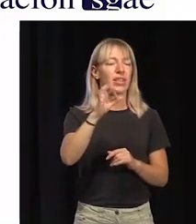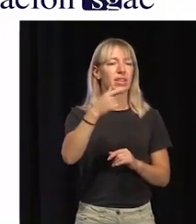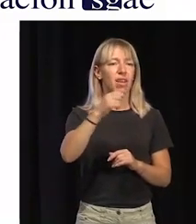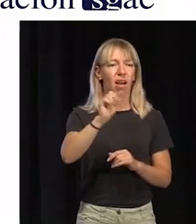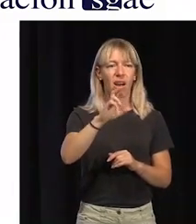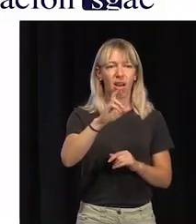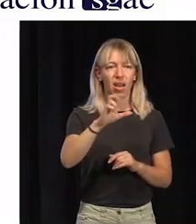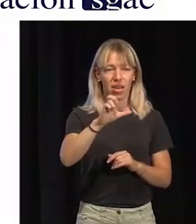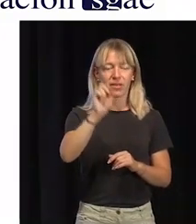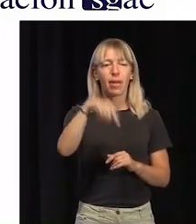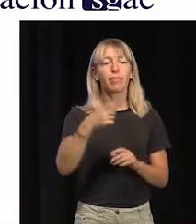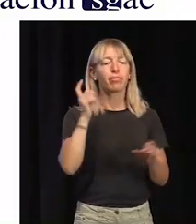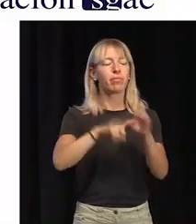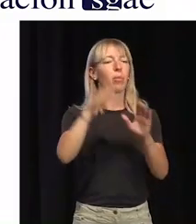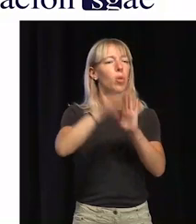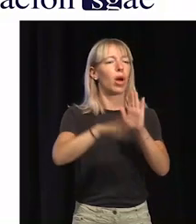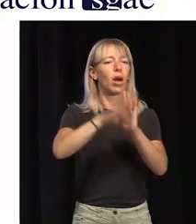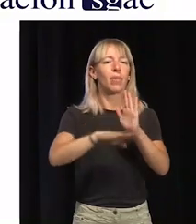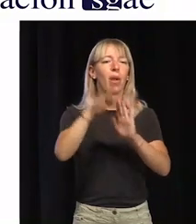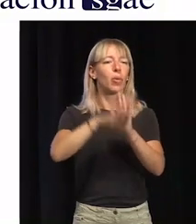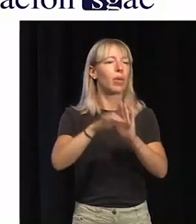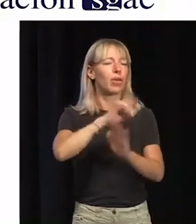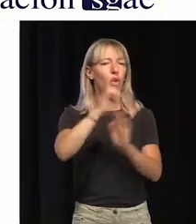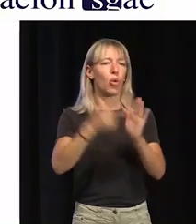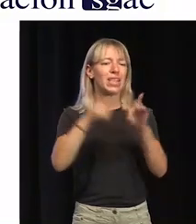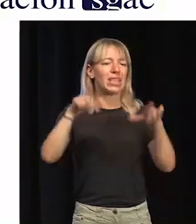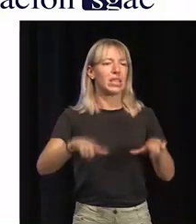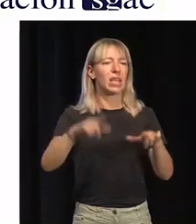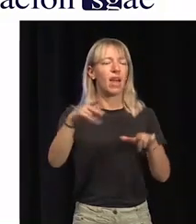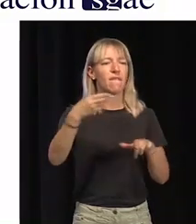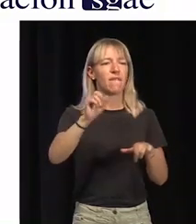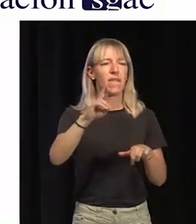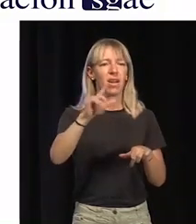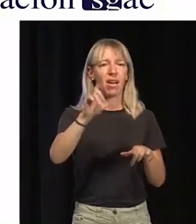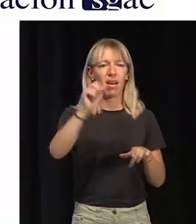al programa con toda la programación de la Sala Berlanga, que se podrá disfrutar